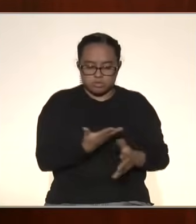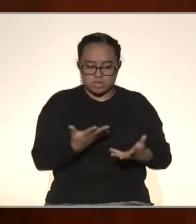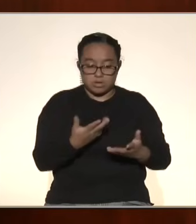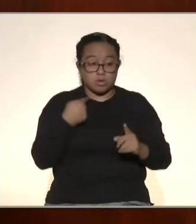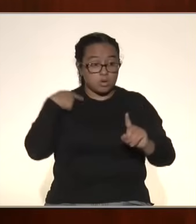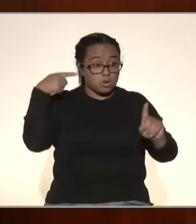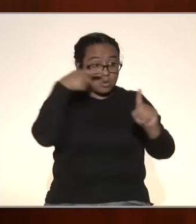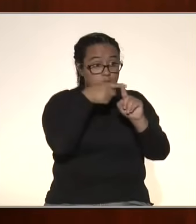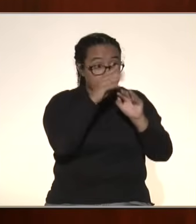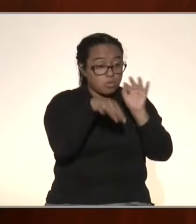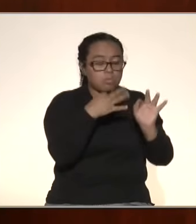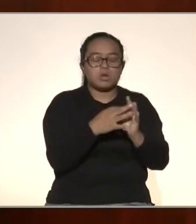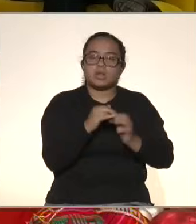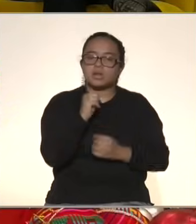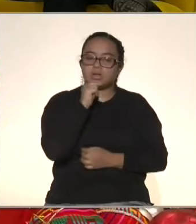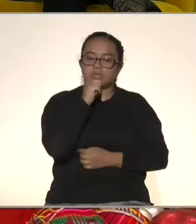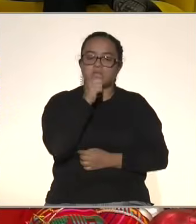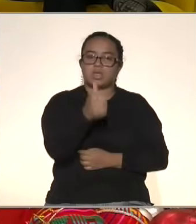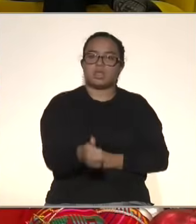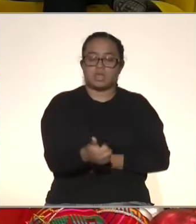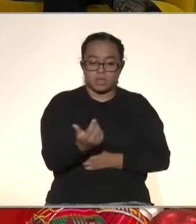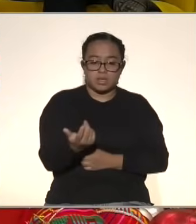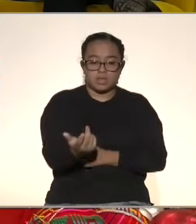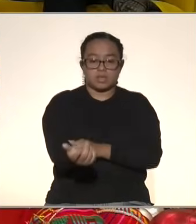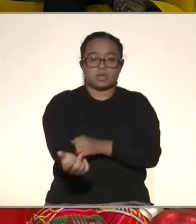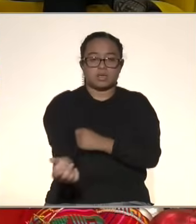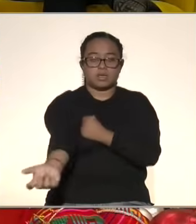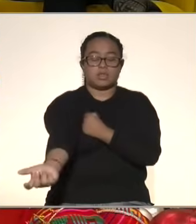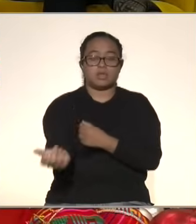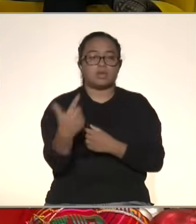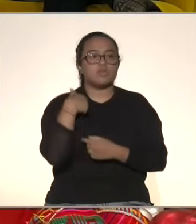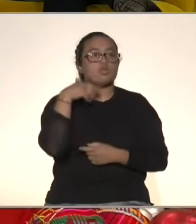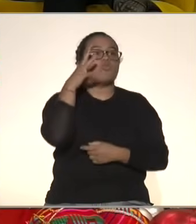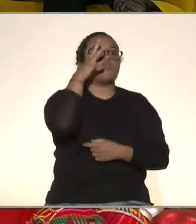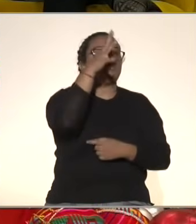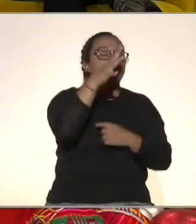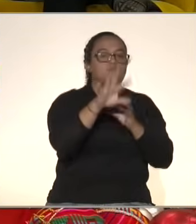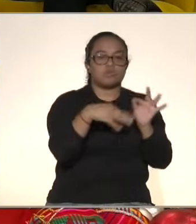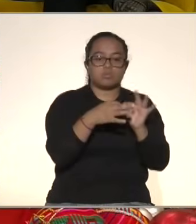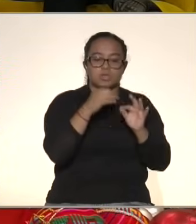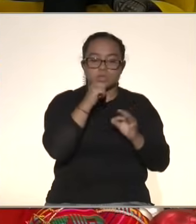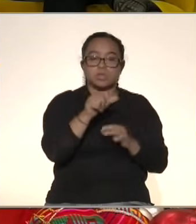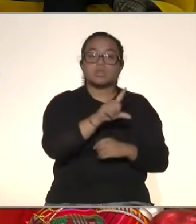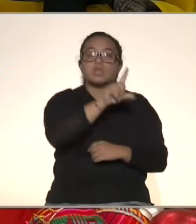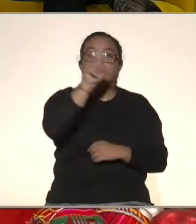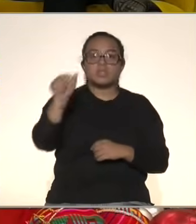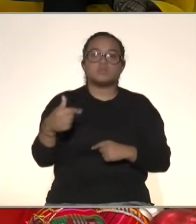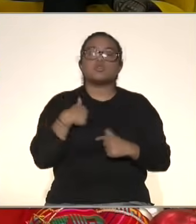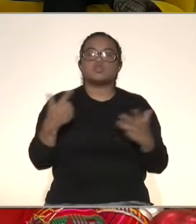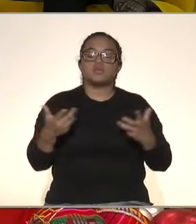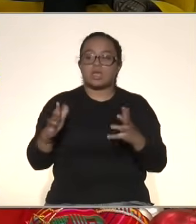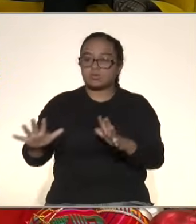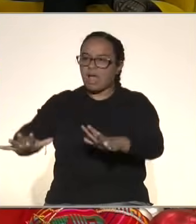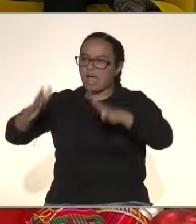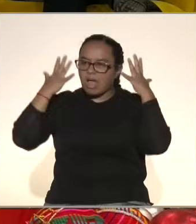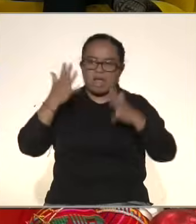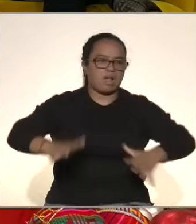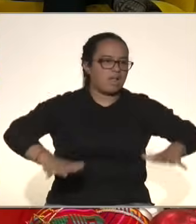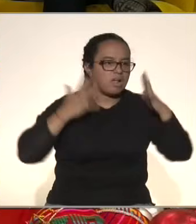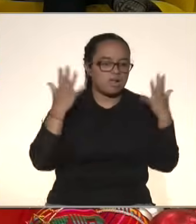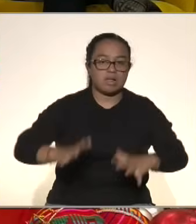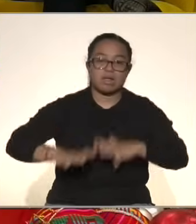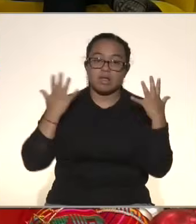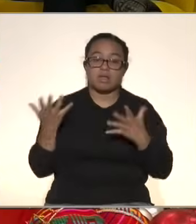objetivos que son los que mejor me saben que son a largo plazo, y entonces me vuelvo una persona impulsiva. Claro. Y es lo que